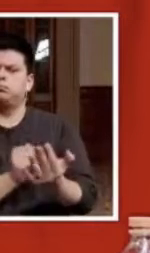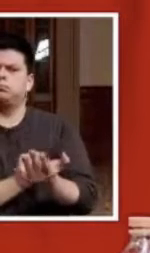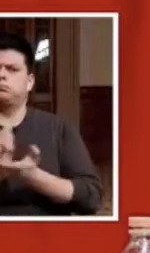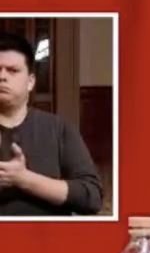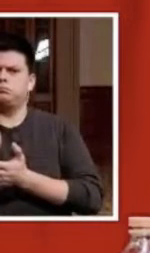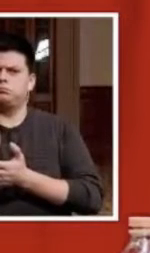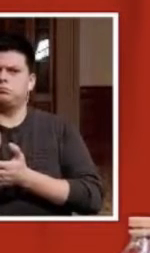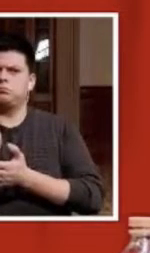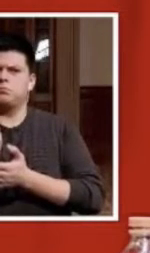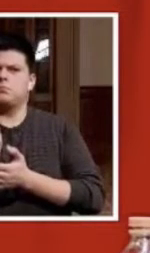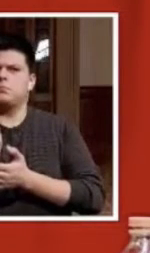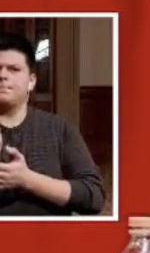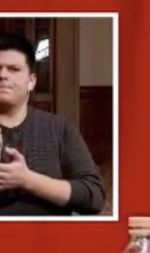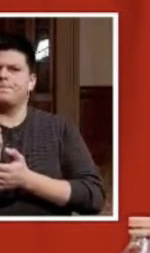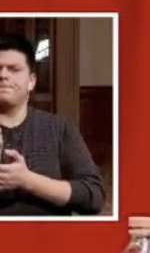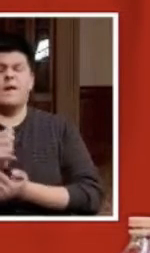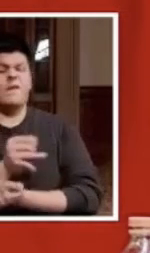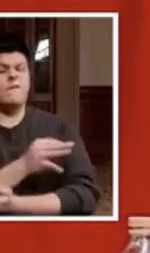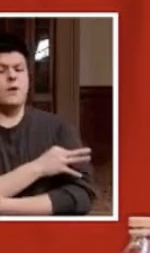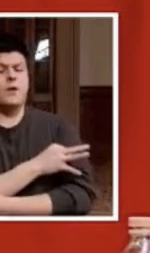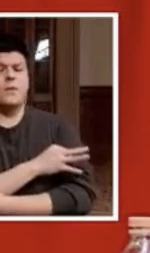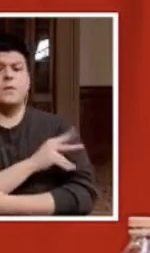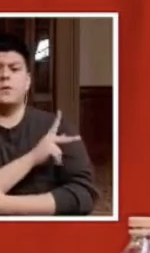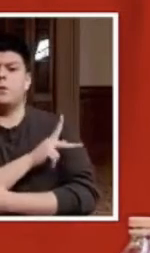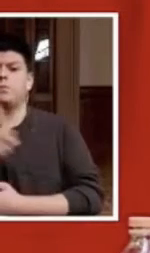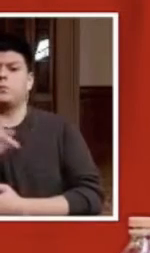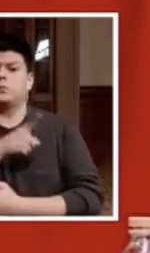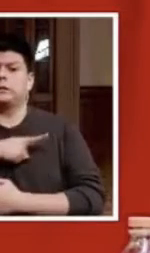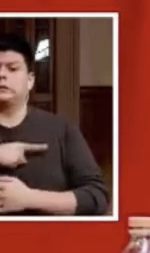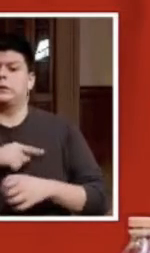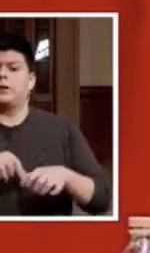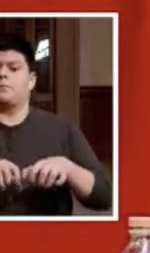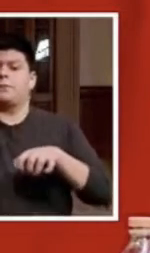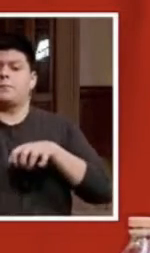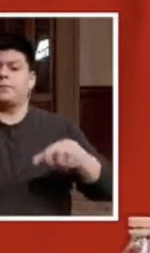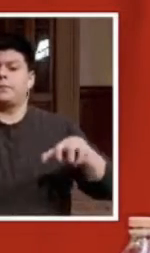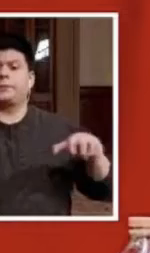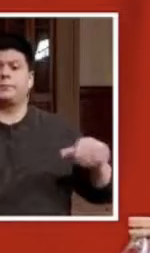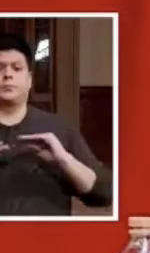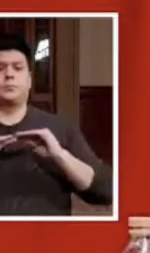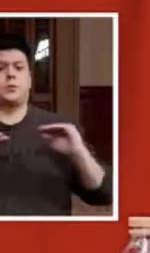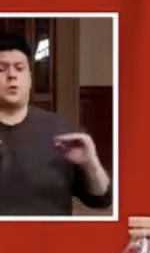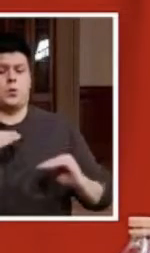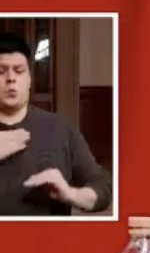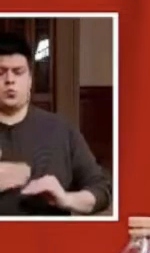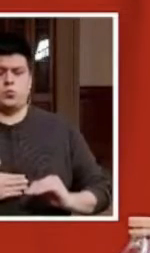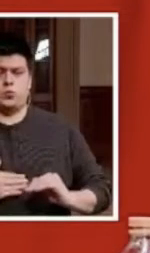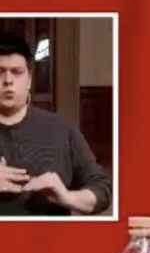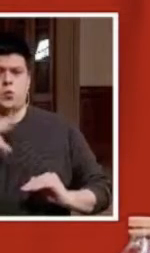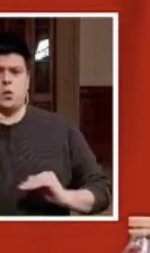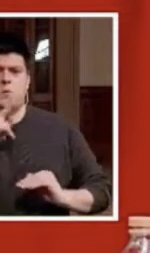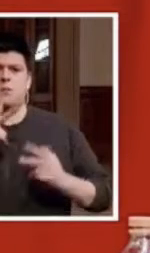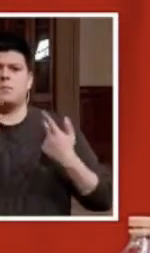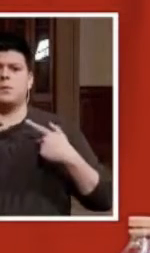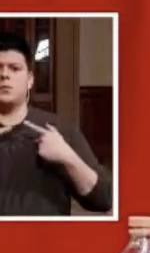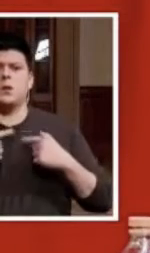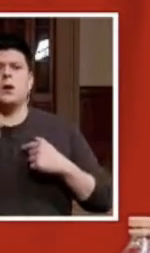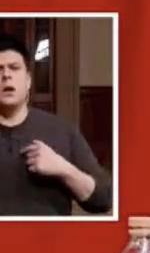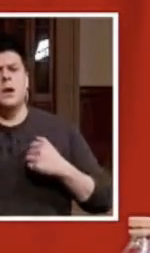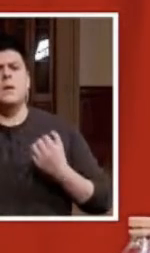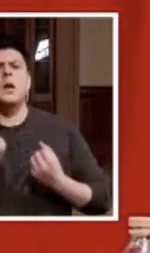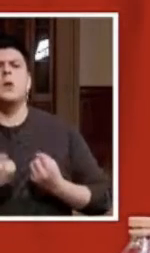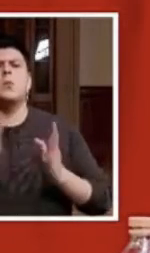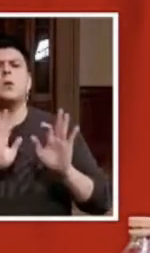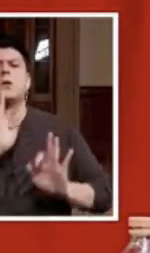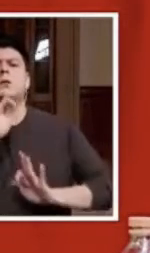que las vacunas fueran repartidas de una manera justa y equitativa según el número de camas de